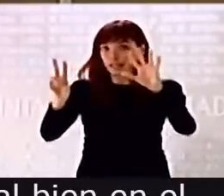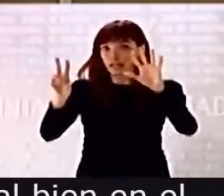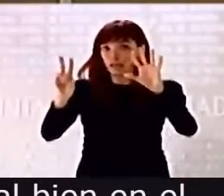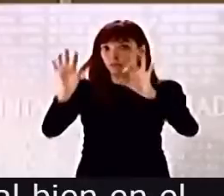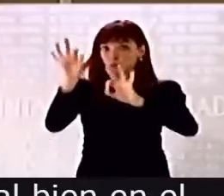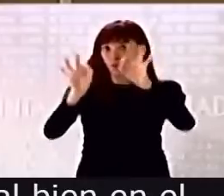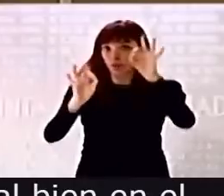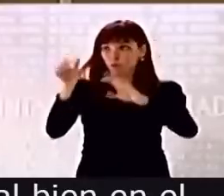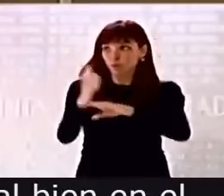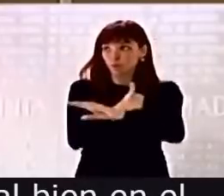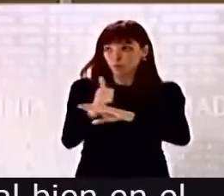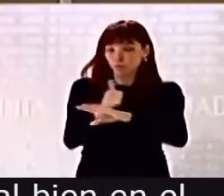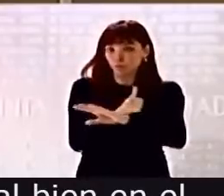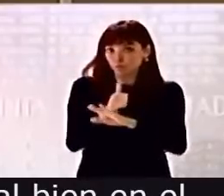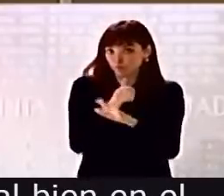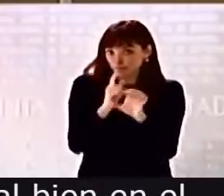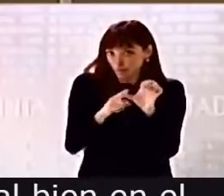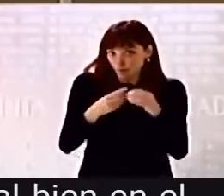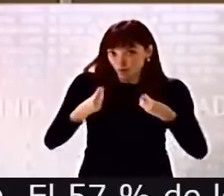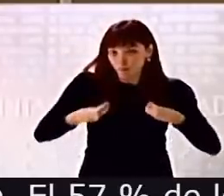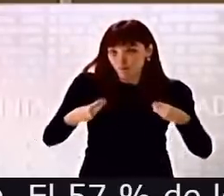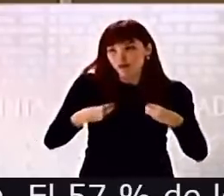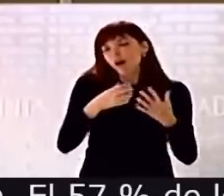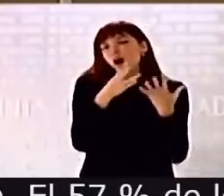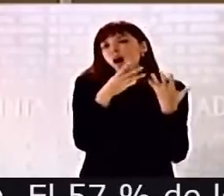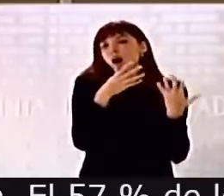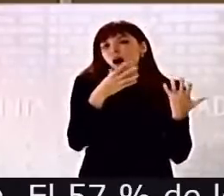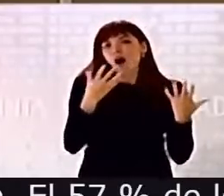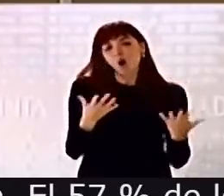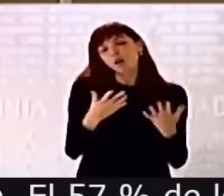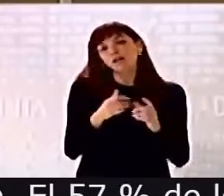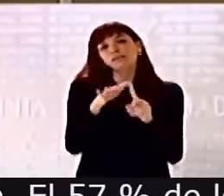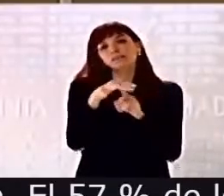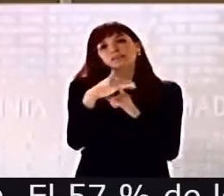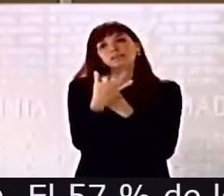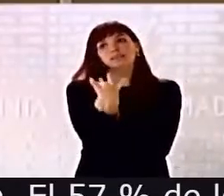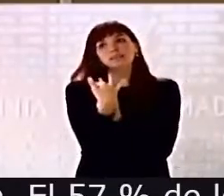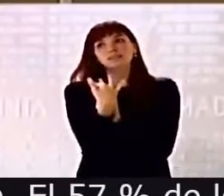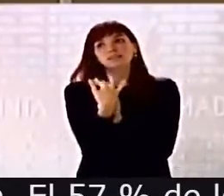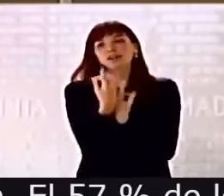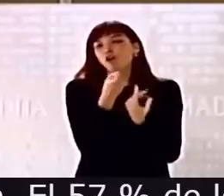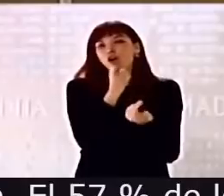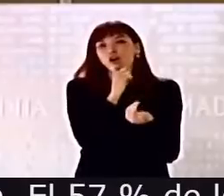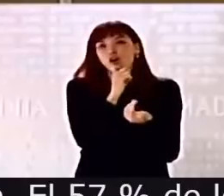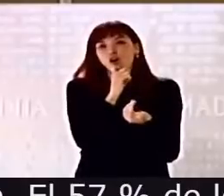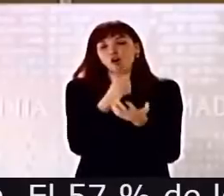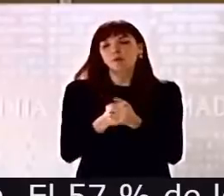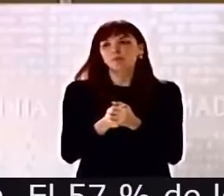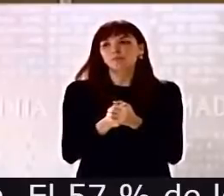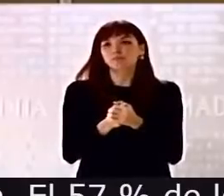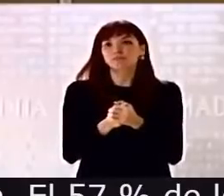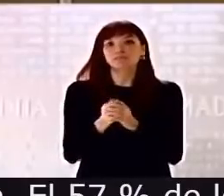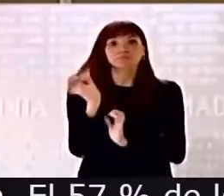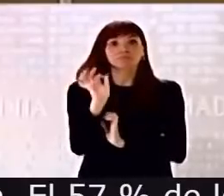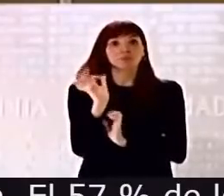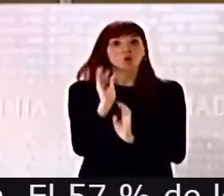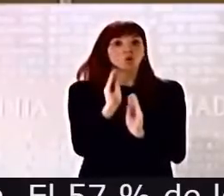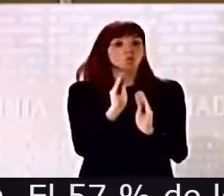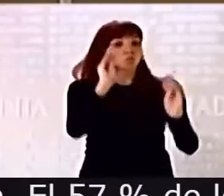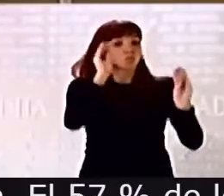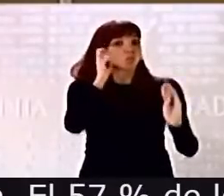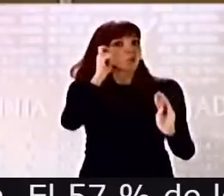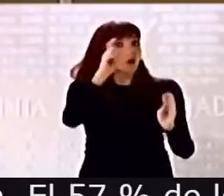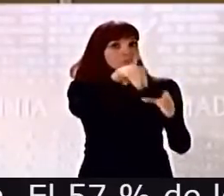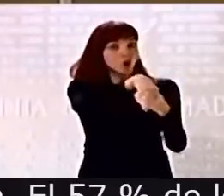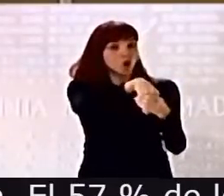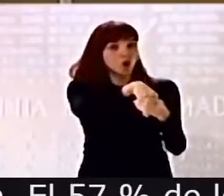extremeñas en este momento se encuentran en una situación o viviendo en una localidad que